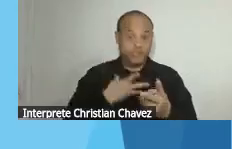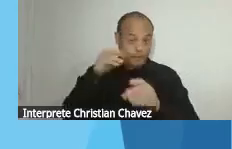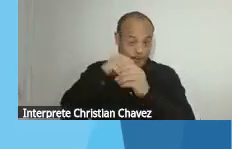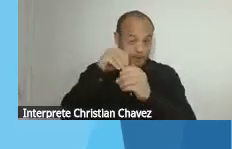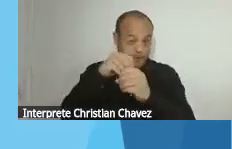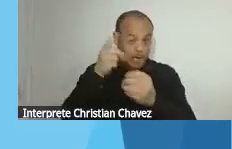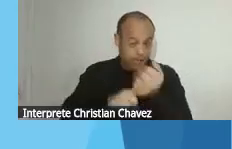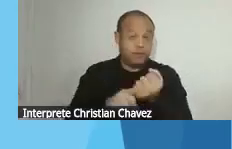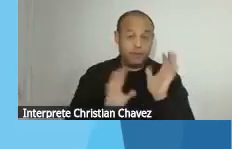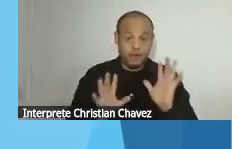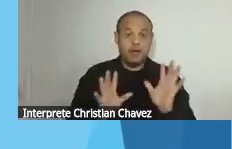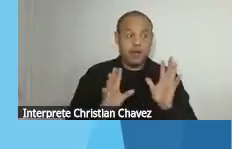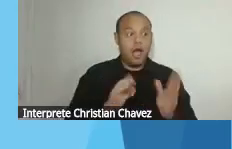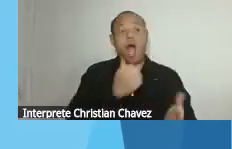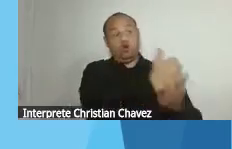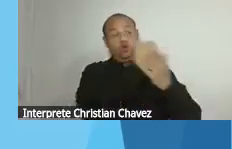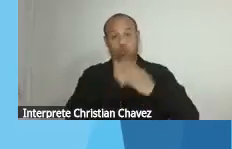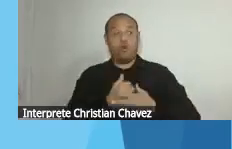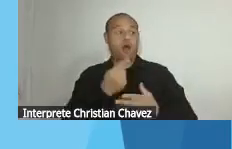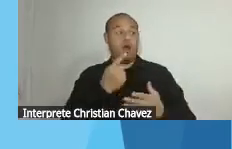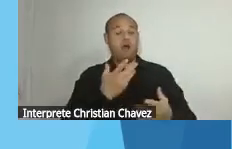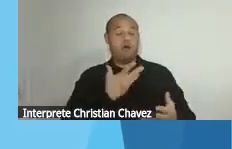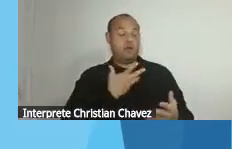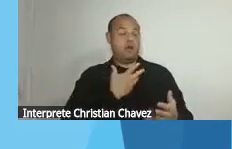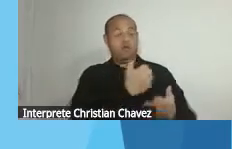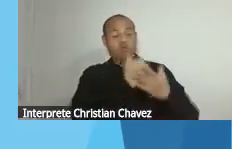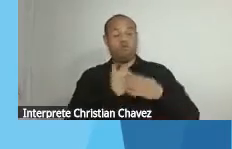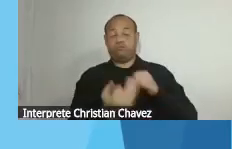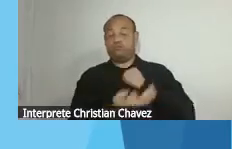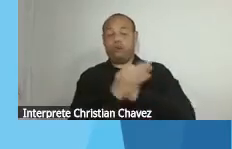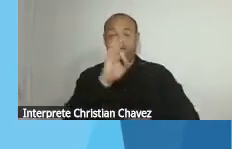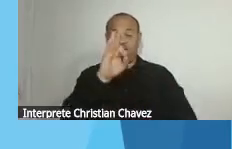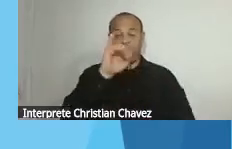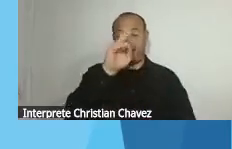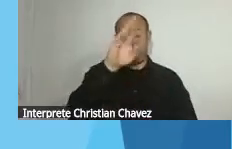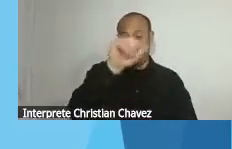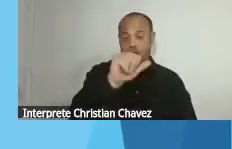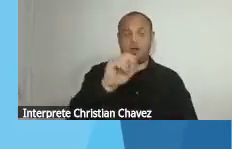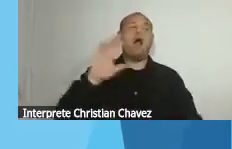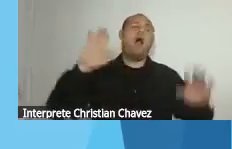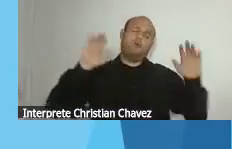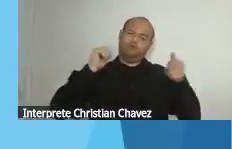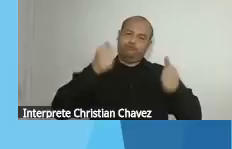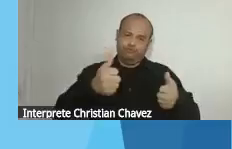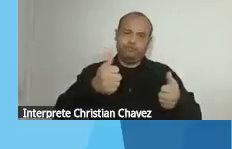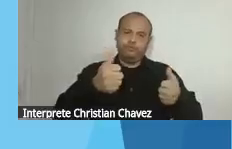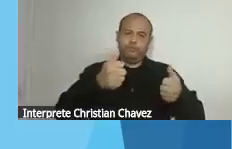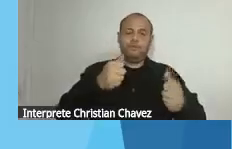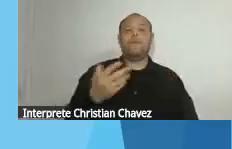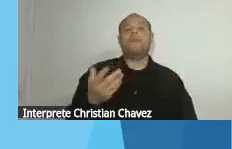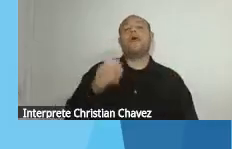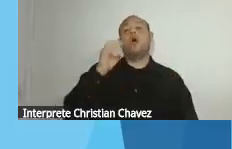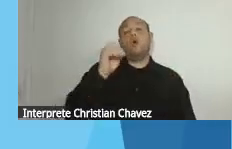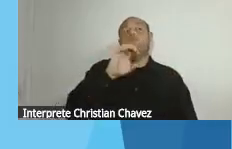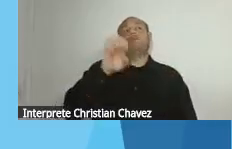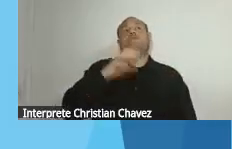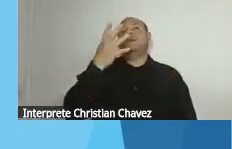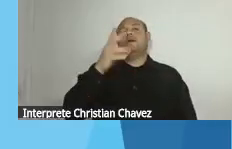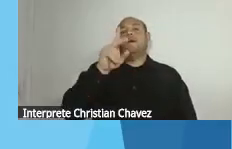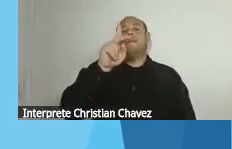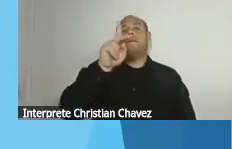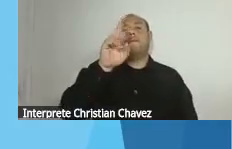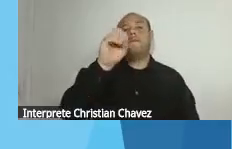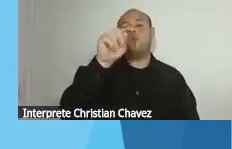que te aporte fibra principalmente. También en cuestión de la proteína, eh, en cuestión de las calorías que